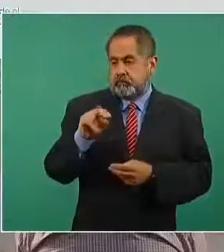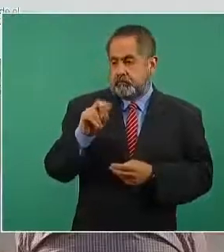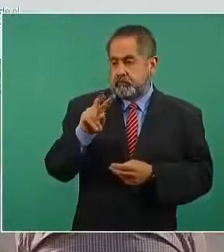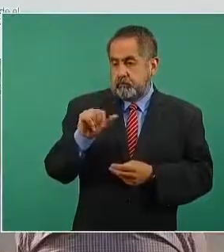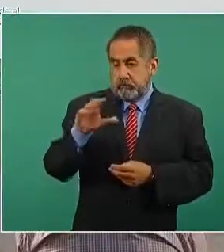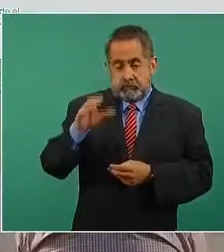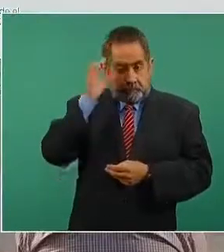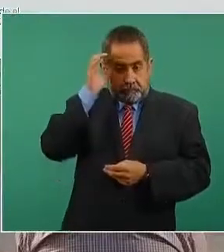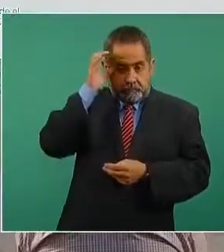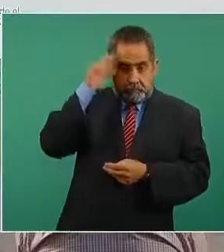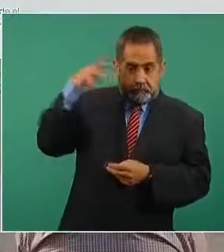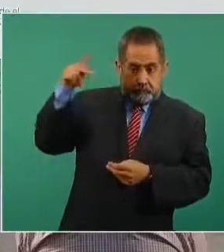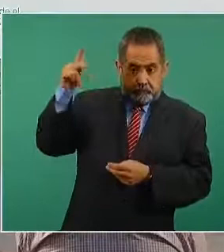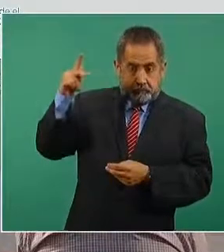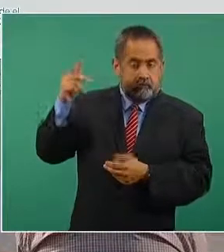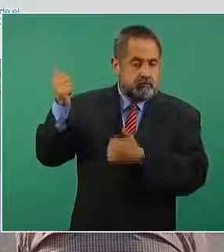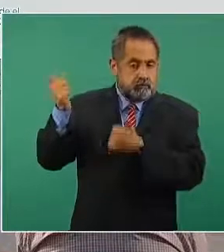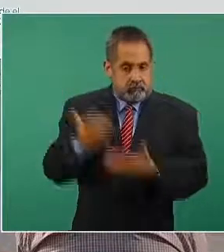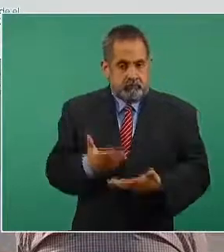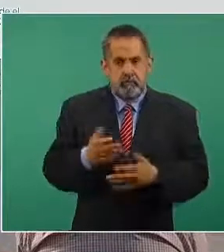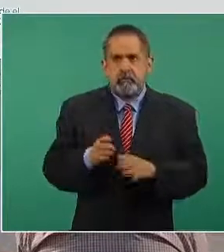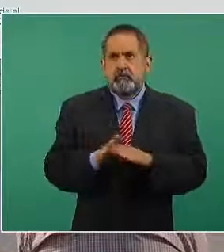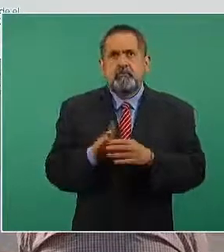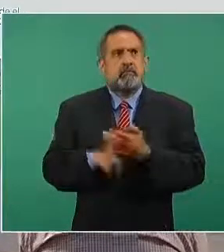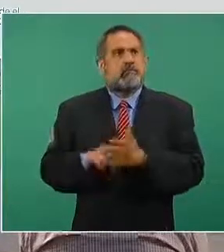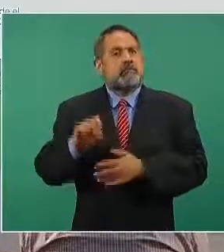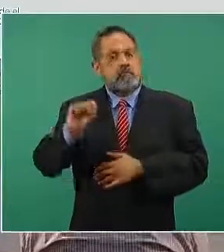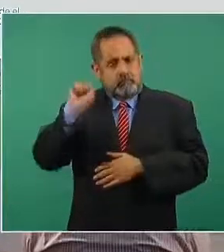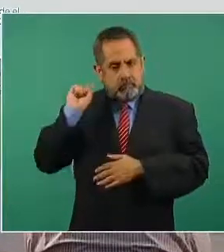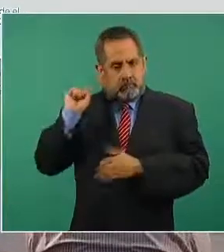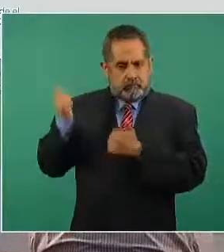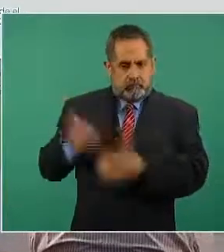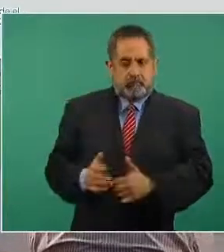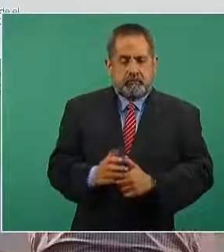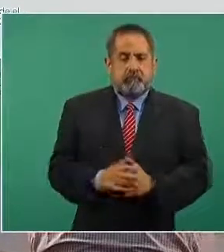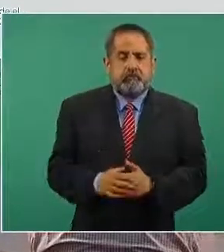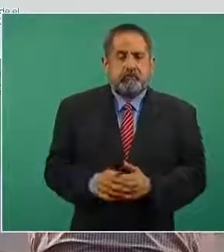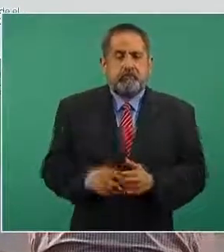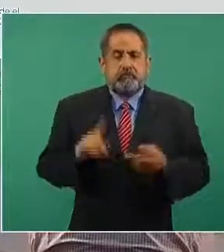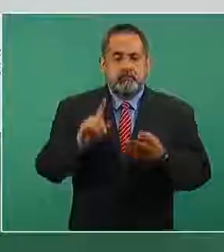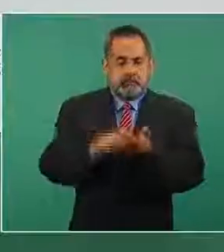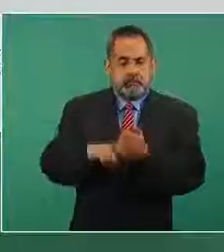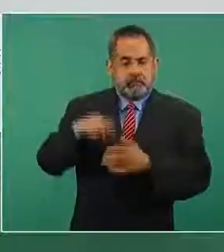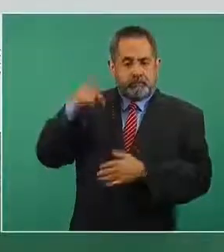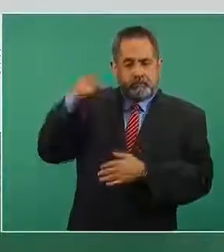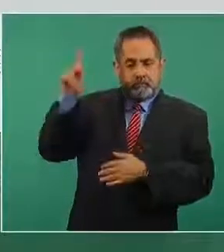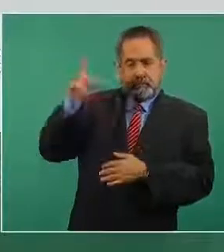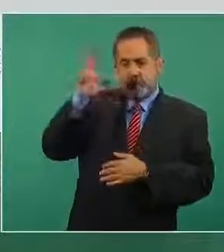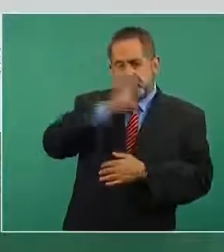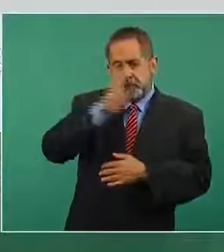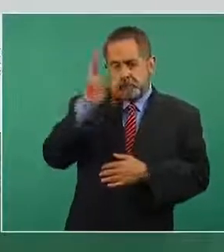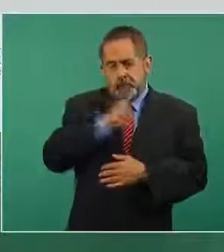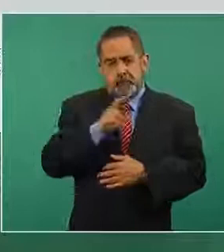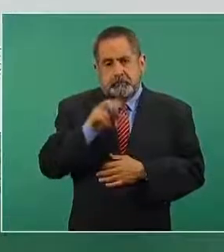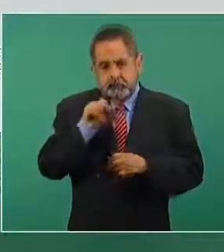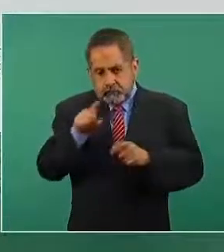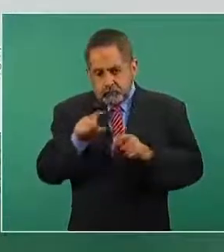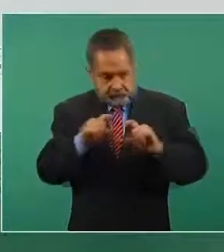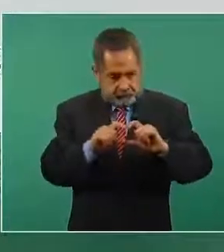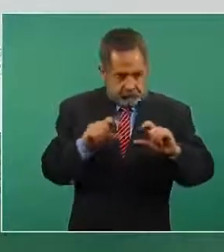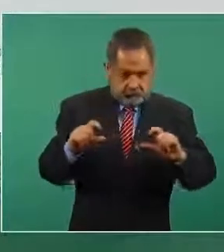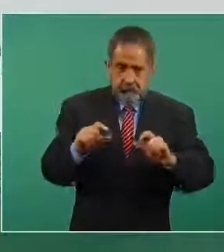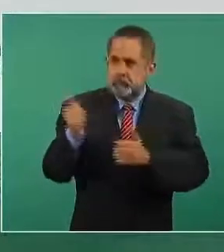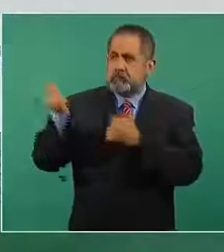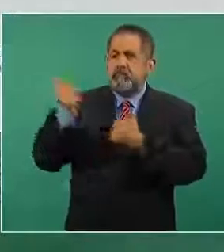chino, cuya abastecimiento más reciente llegó el sábado pasado, y la vacuna Sputnik V de Rusia, cuyo abastecimiento